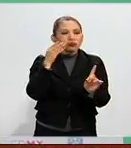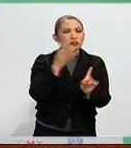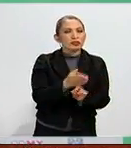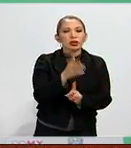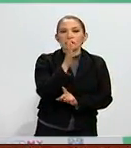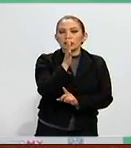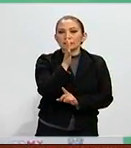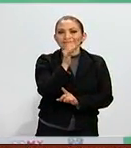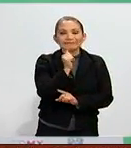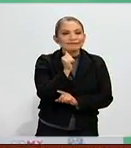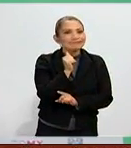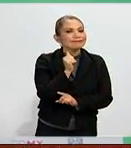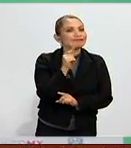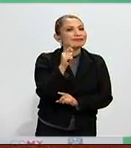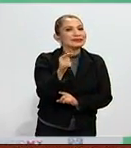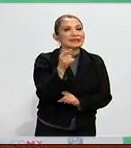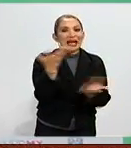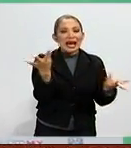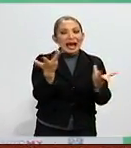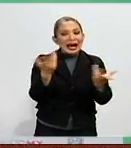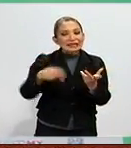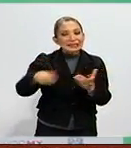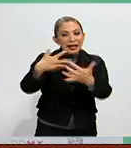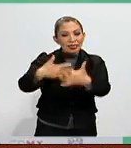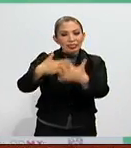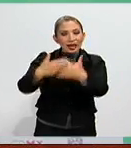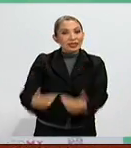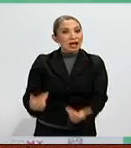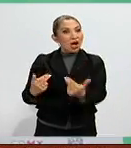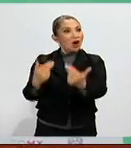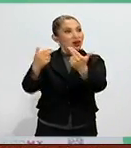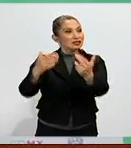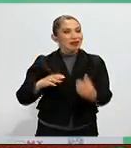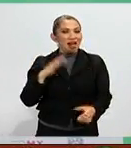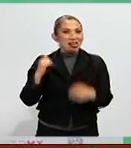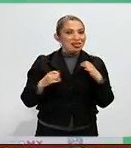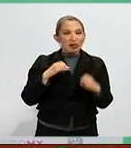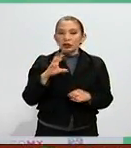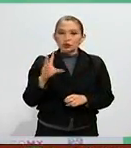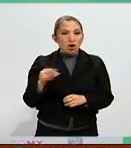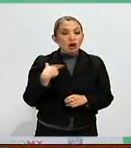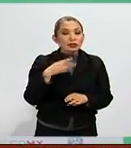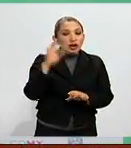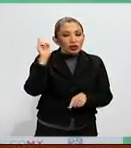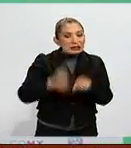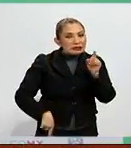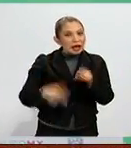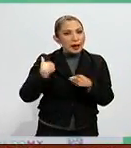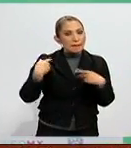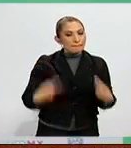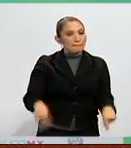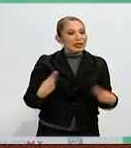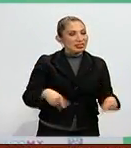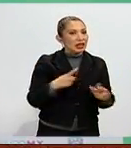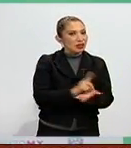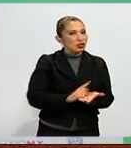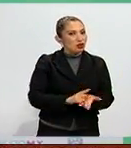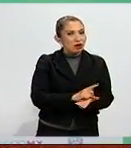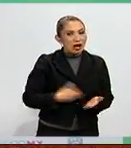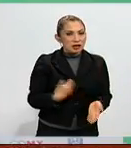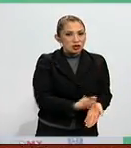no puede ser generar una industria lucrativa, sino debilitar los mercados